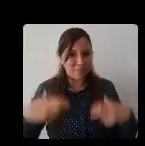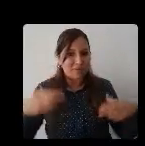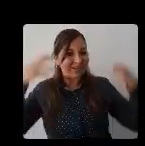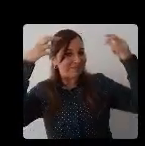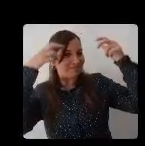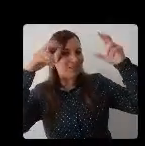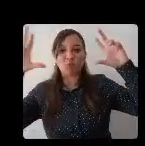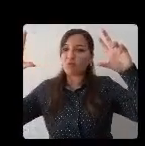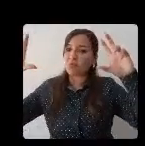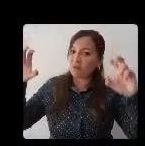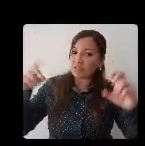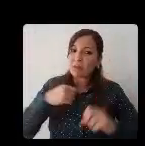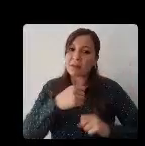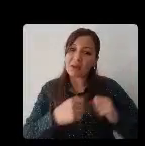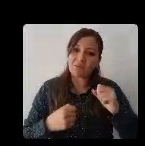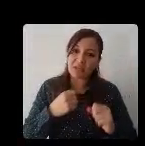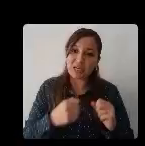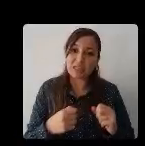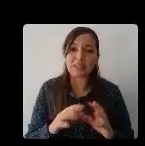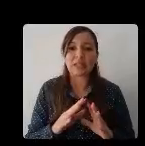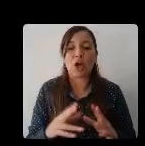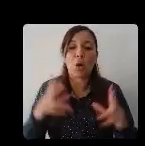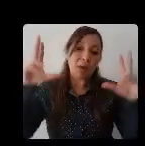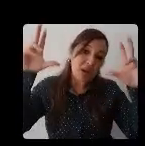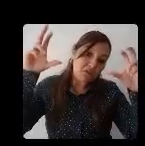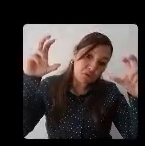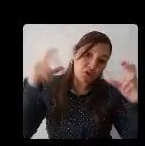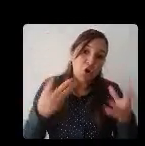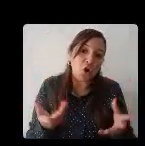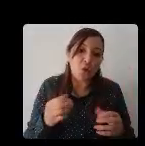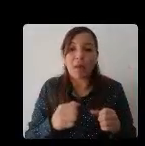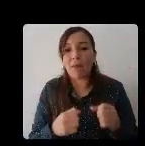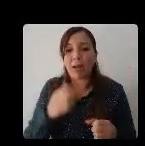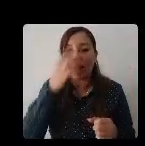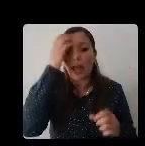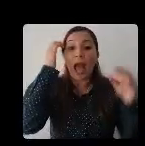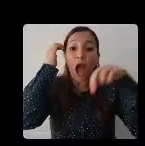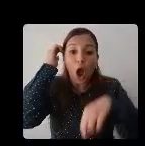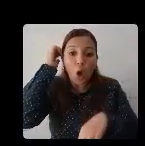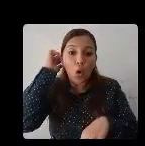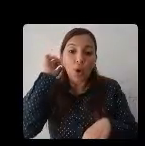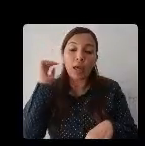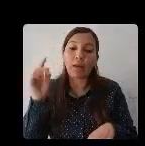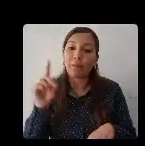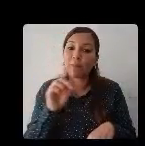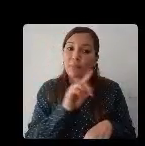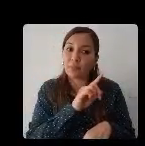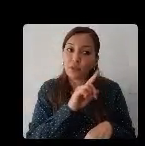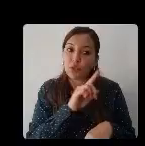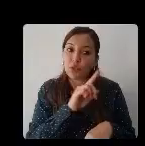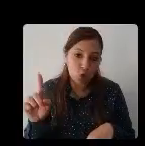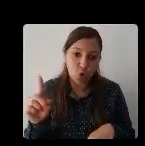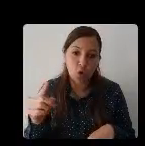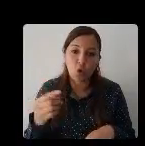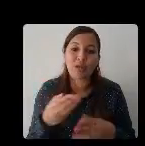para bailar. Pero ahora esas actividades también no lo estamos haciendo todavía porque para cuidarnos,